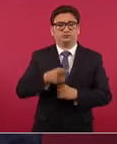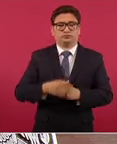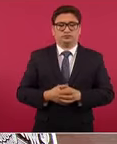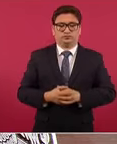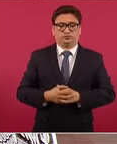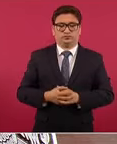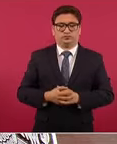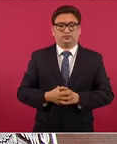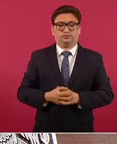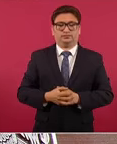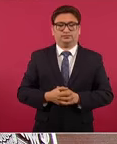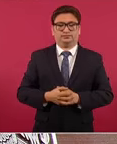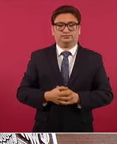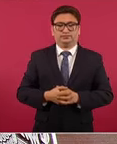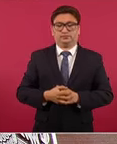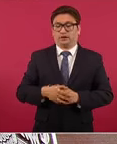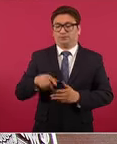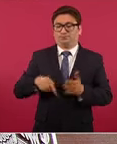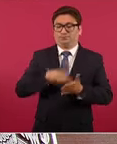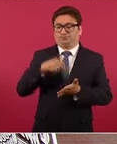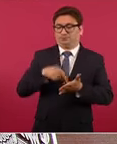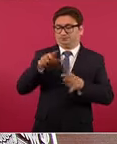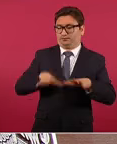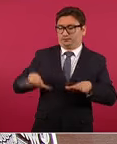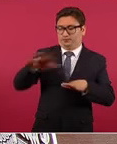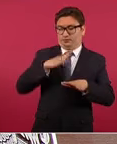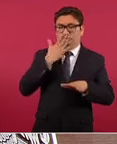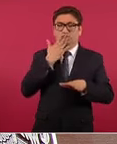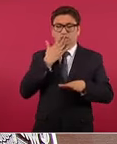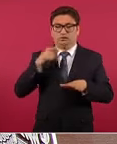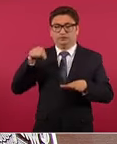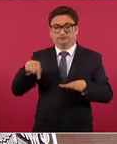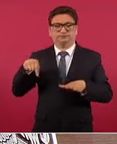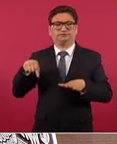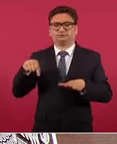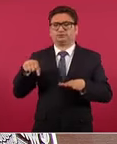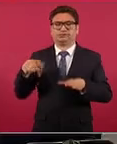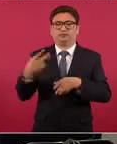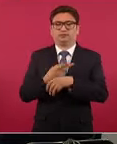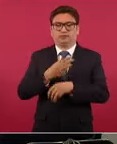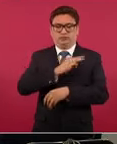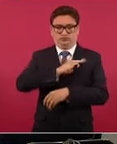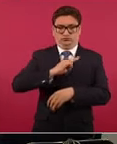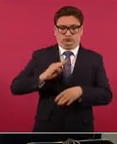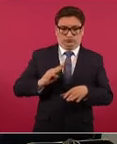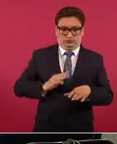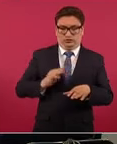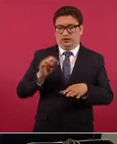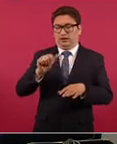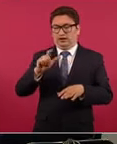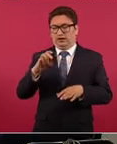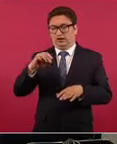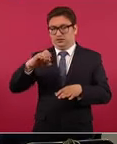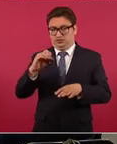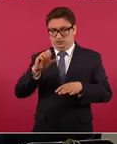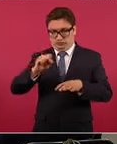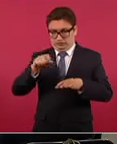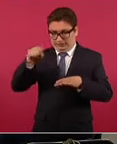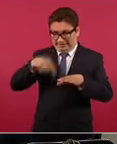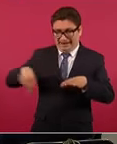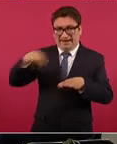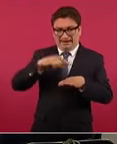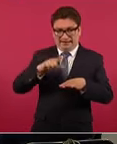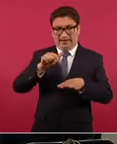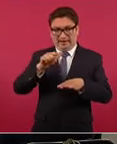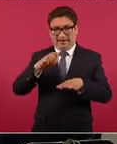esta esta región de sonora principalmente está en el municipio de álamos y en ese municipio